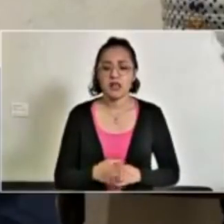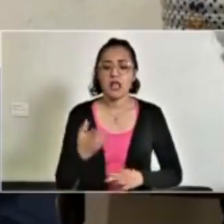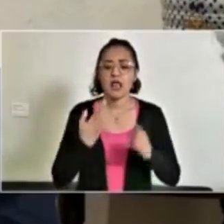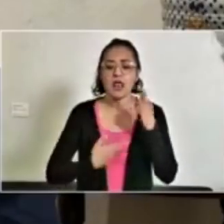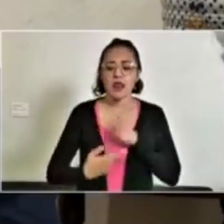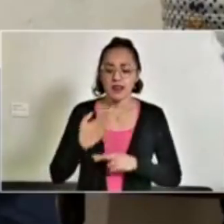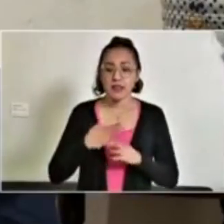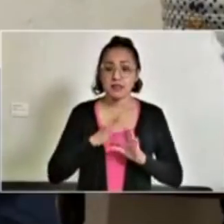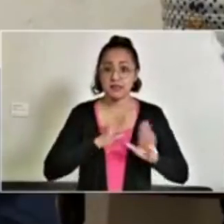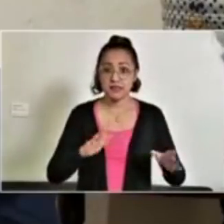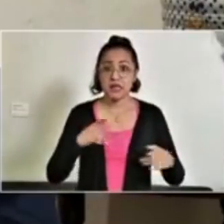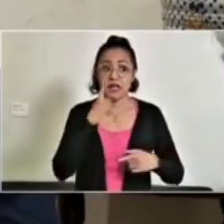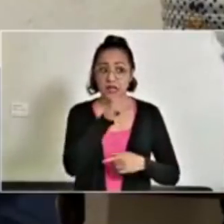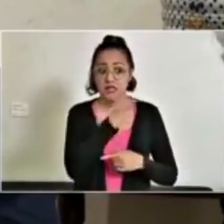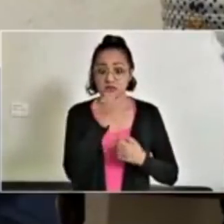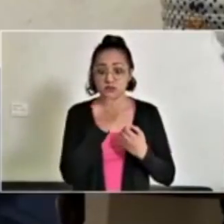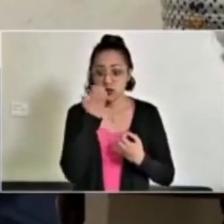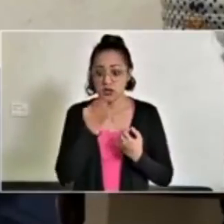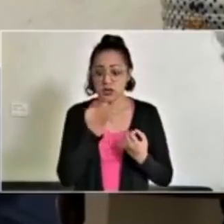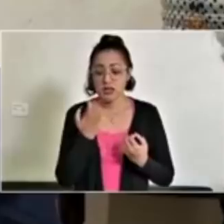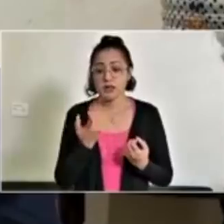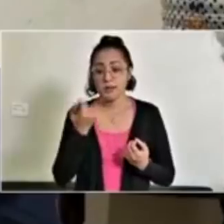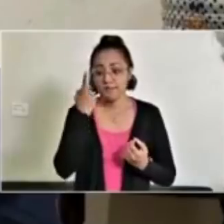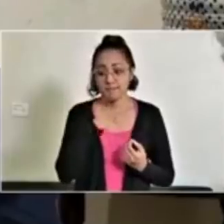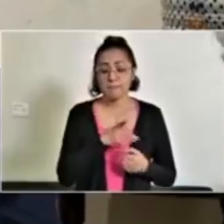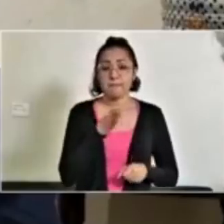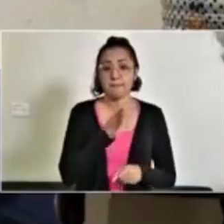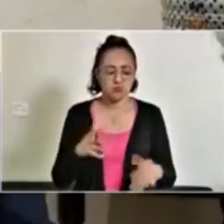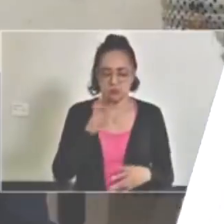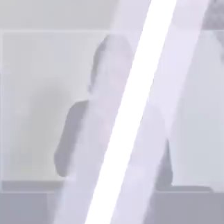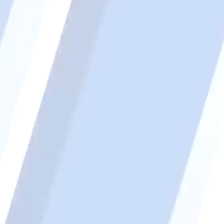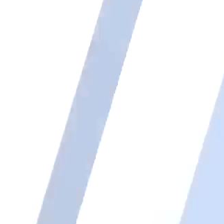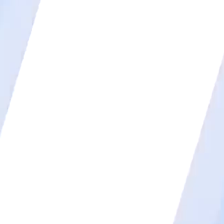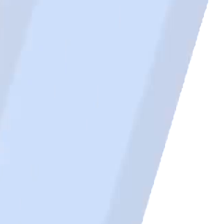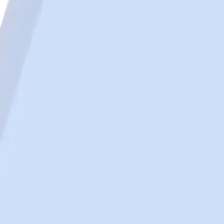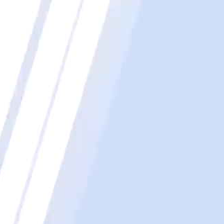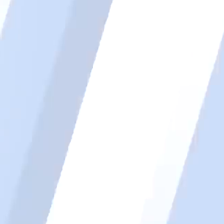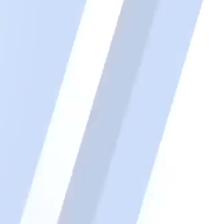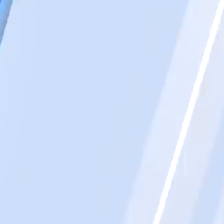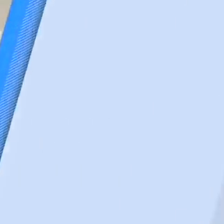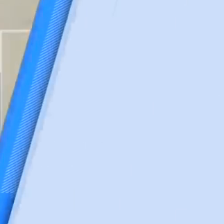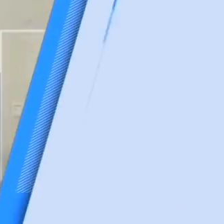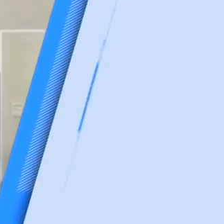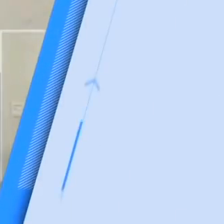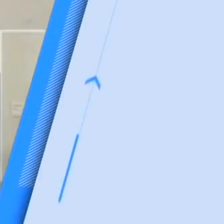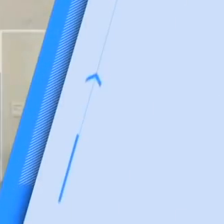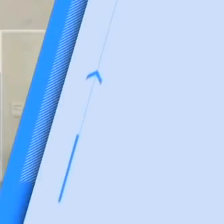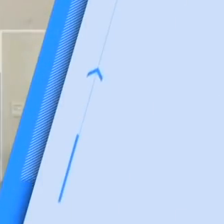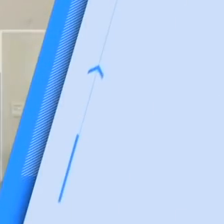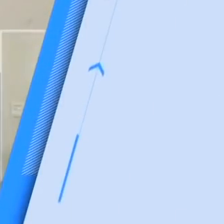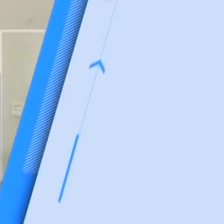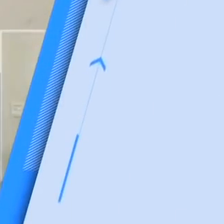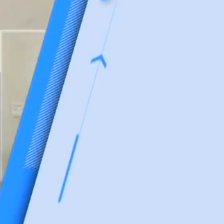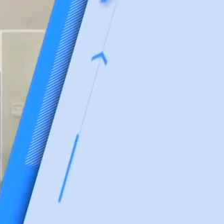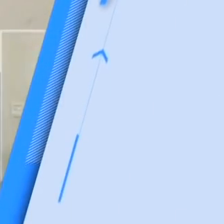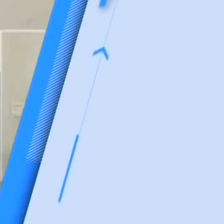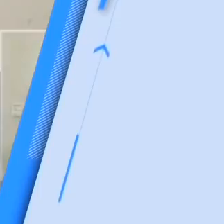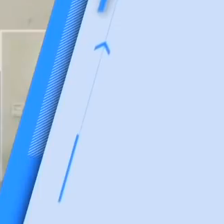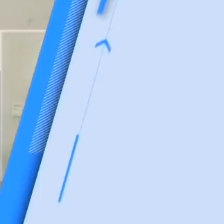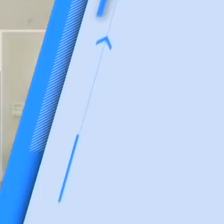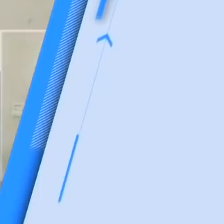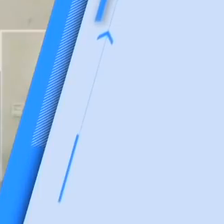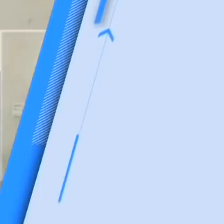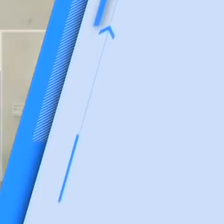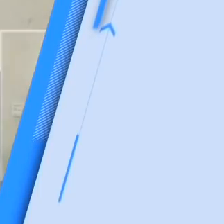pero vamos a ver qué fue lo que comentó respecto a este tema yo quiero decirles que si las cosas pueden van bien